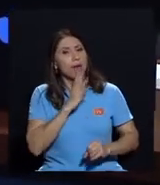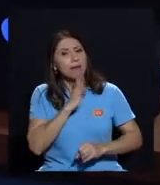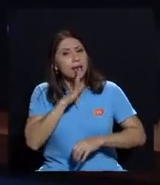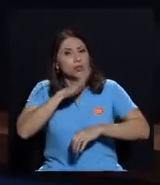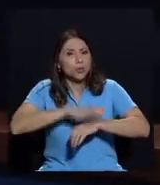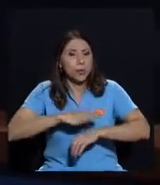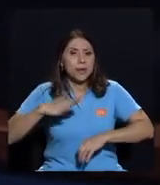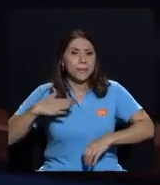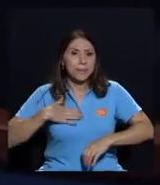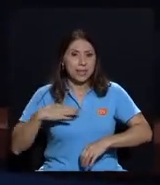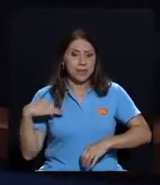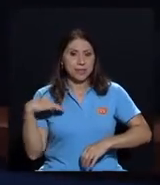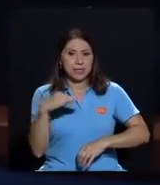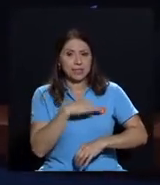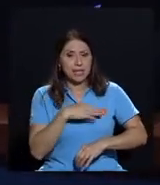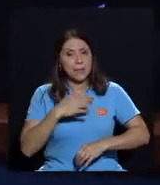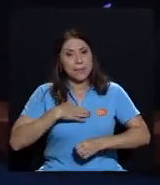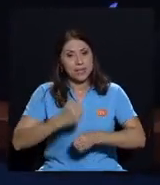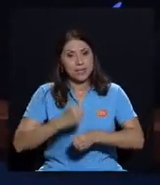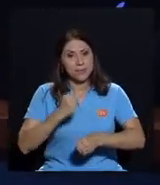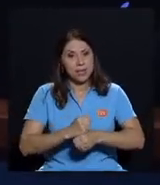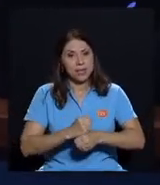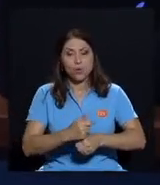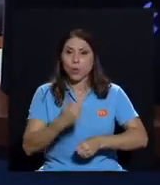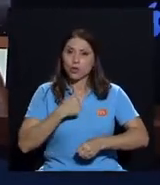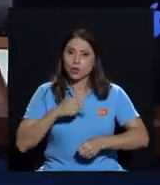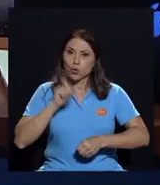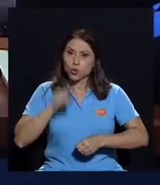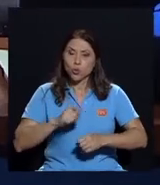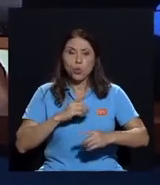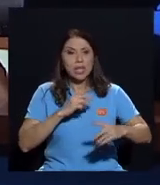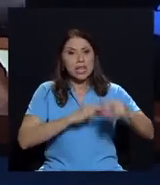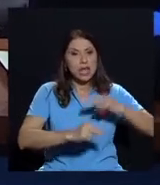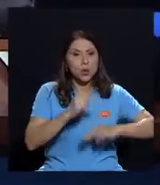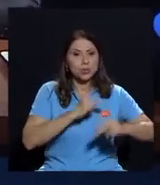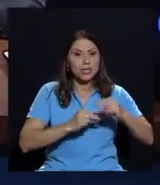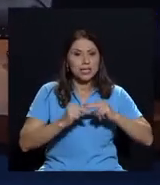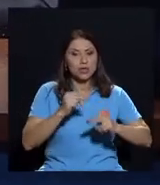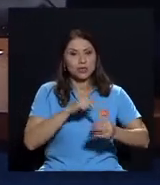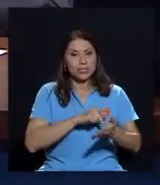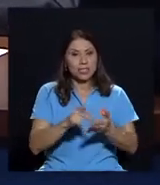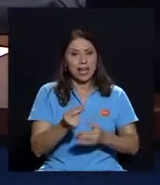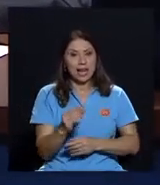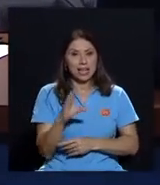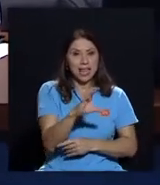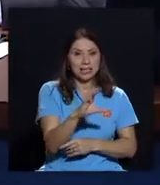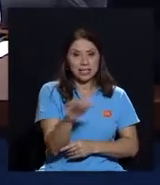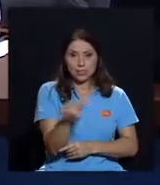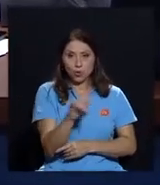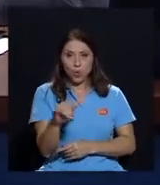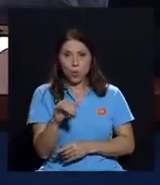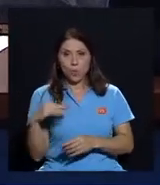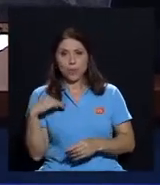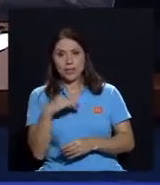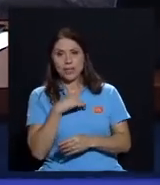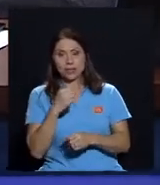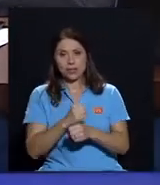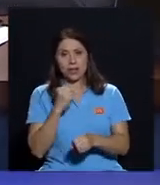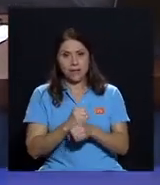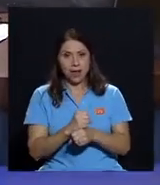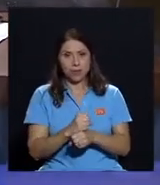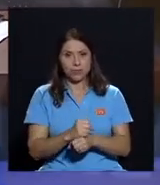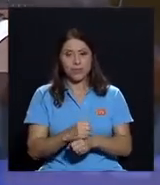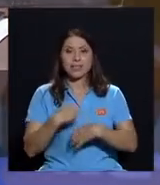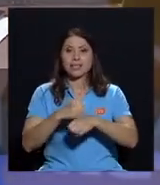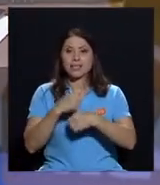desempeño en eso cuando me correspondió llevar adelante negociaciones salariales como ministro de trabajo se hicieron reconociendo la situación fiscal